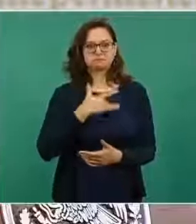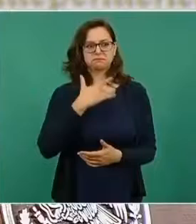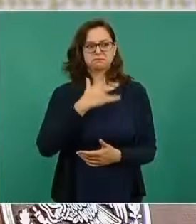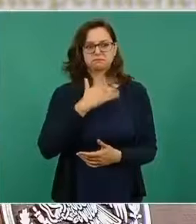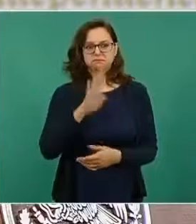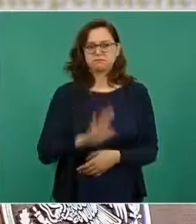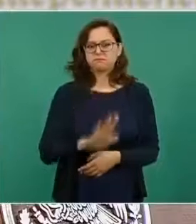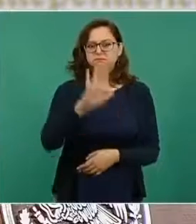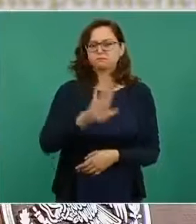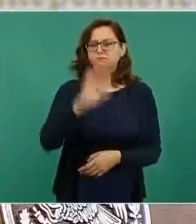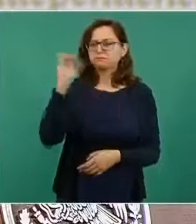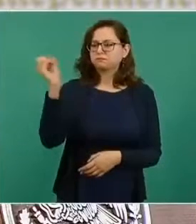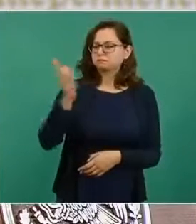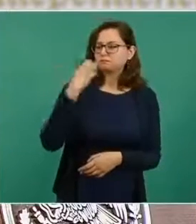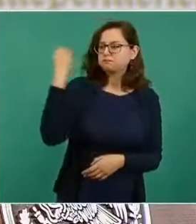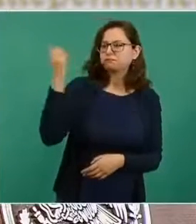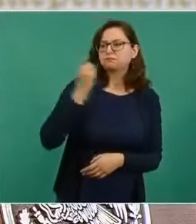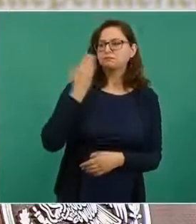progresista